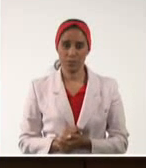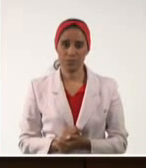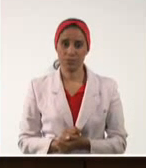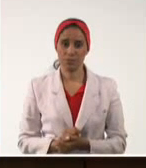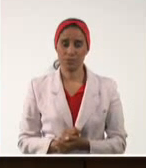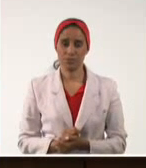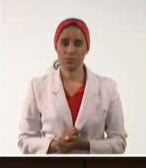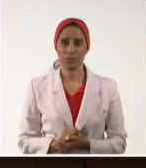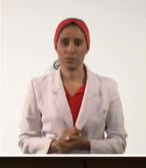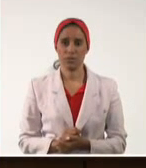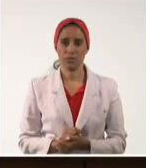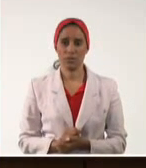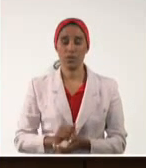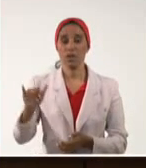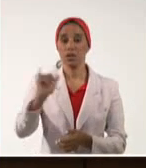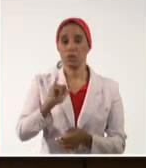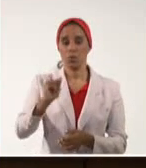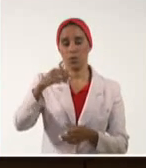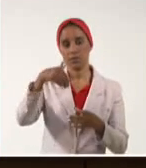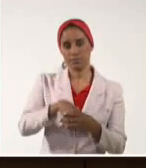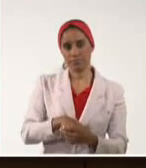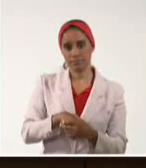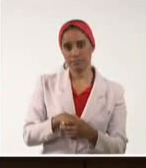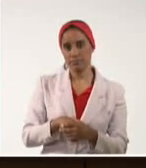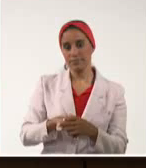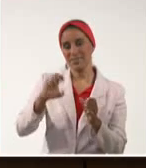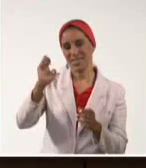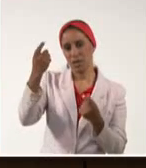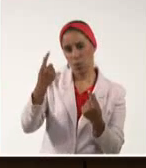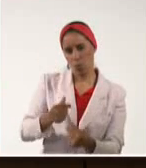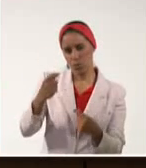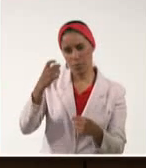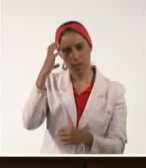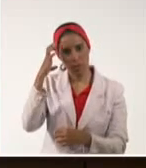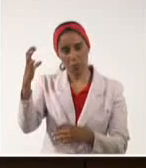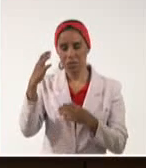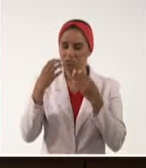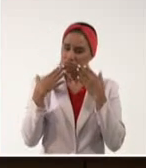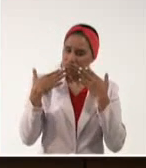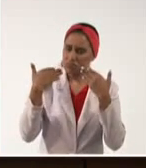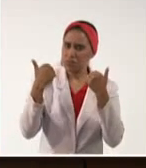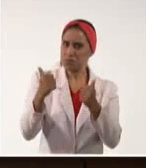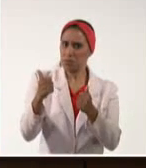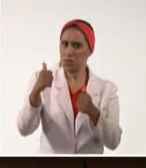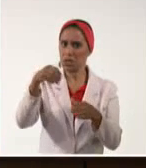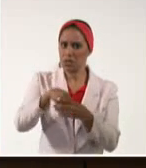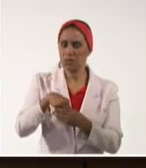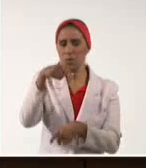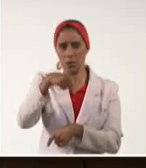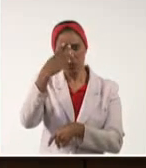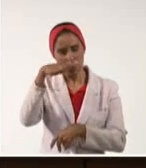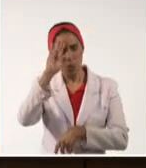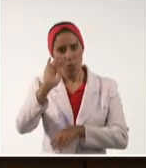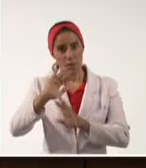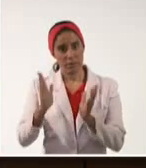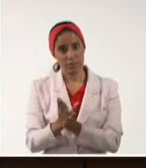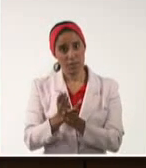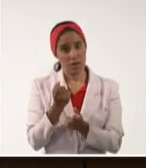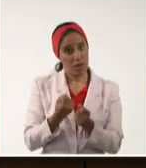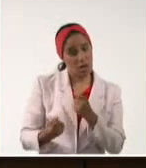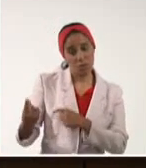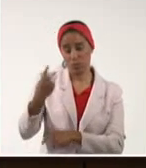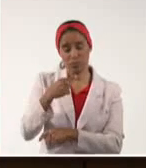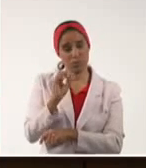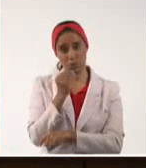Incluso si la gestión económica del Estado fuera la más eficiente y efectiva del mundo, cosa de la que no pueden